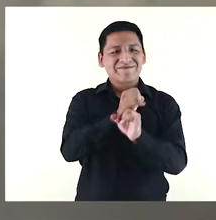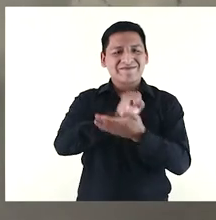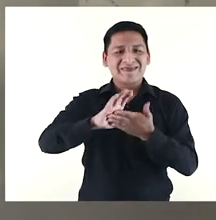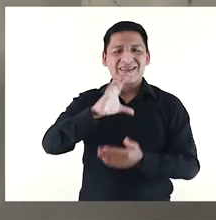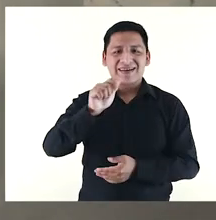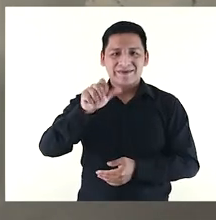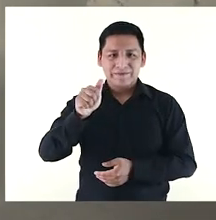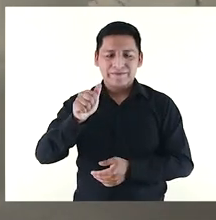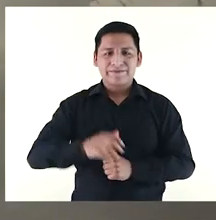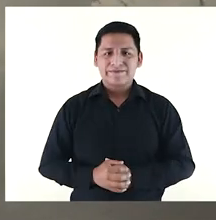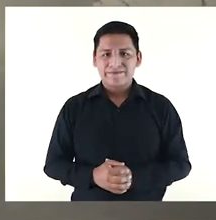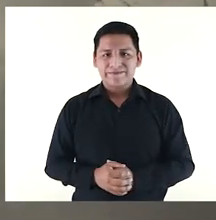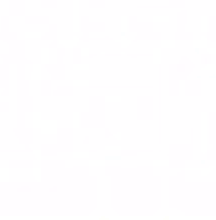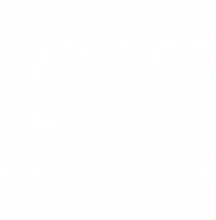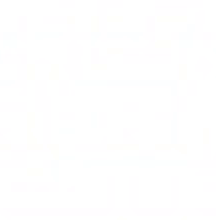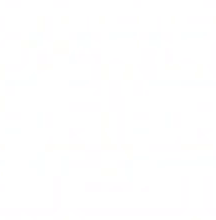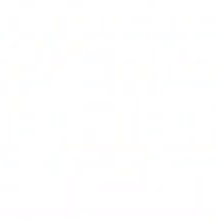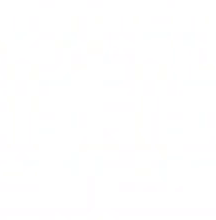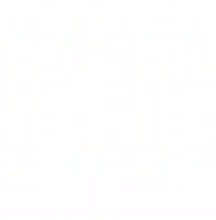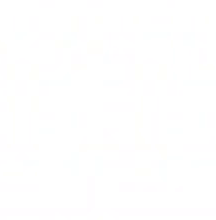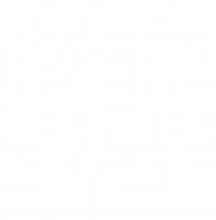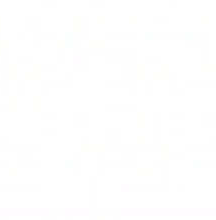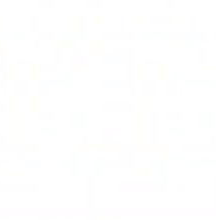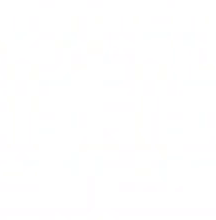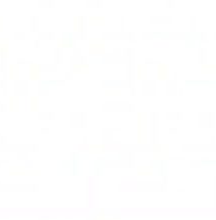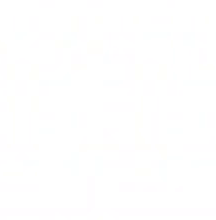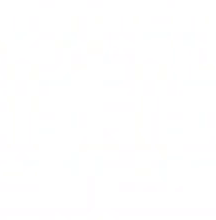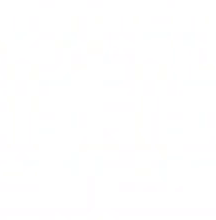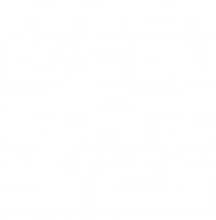limeño. Iglesia Santa Clara. Nuestra Lima del Bicentenario.